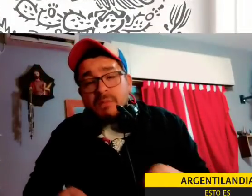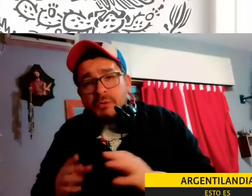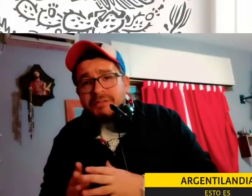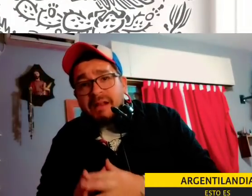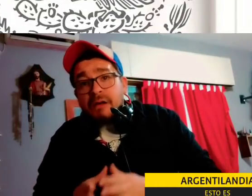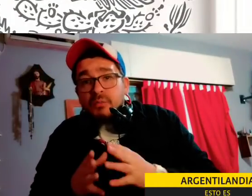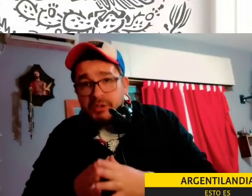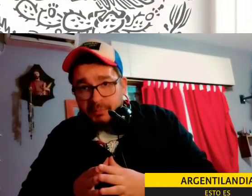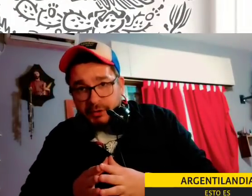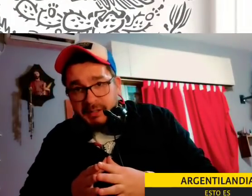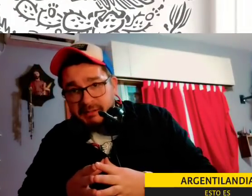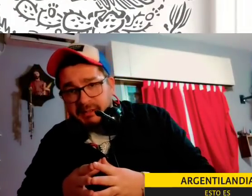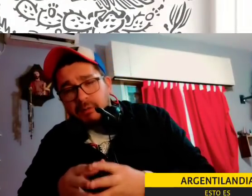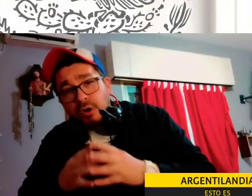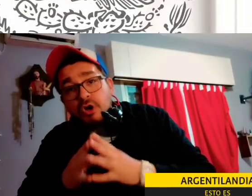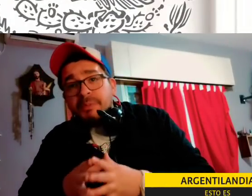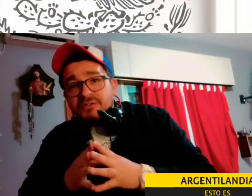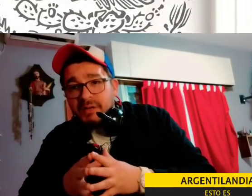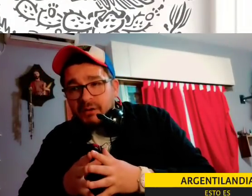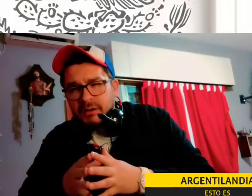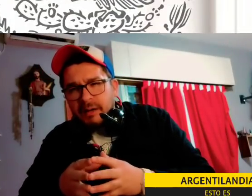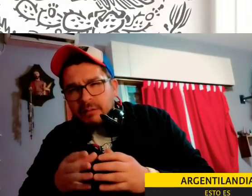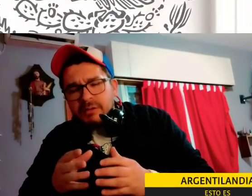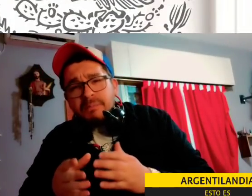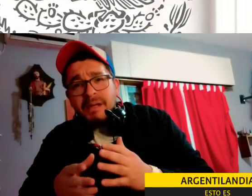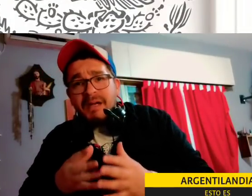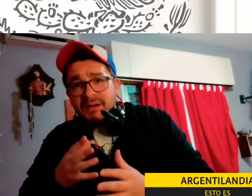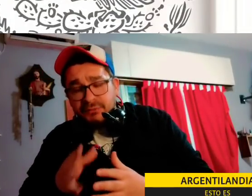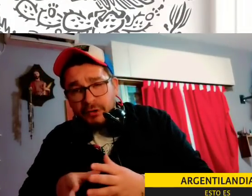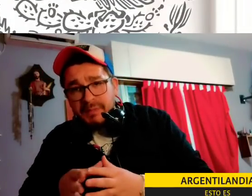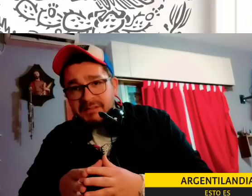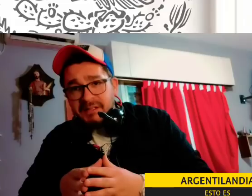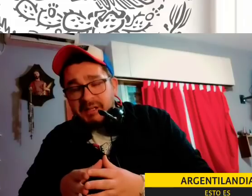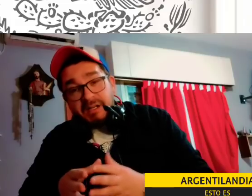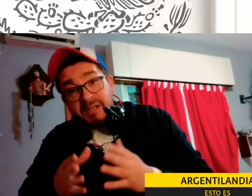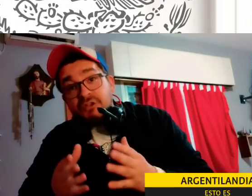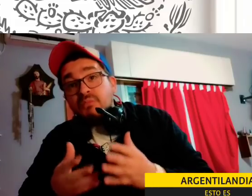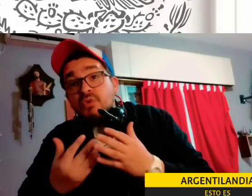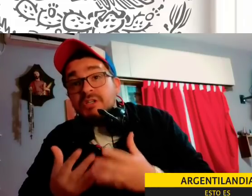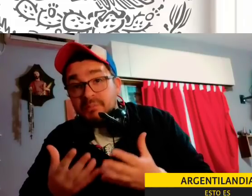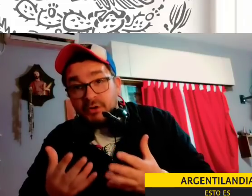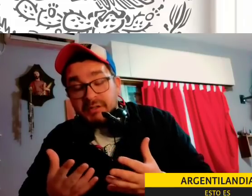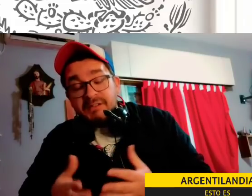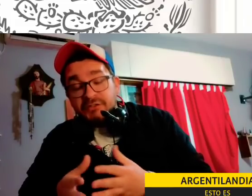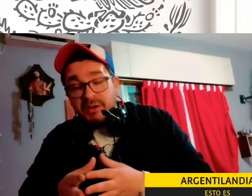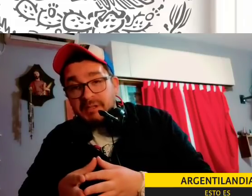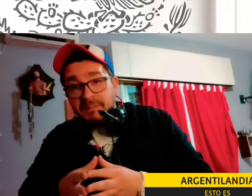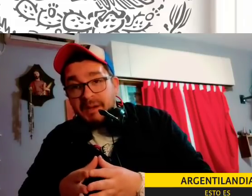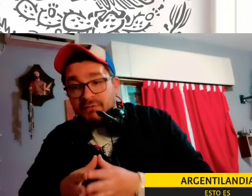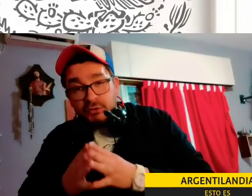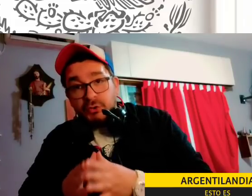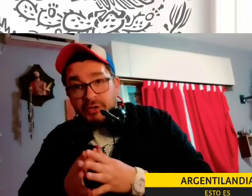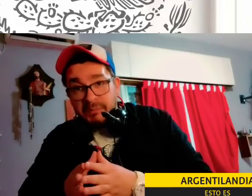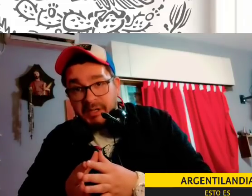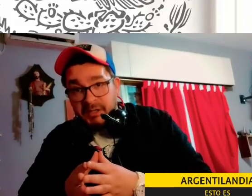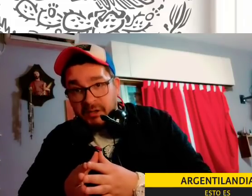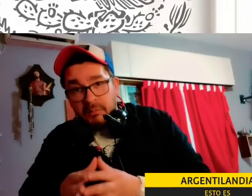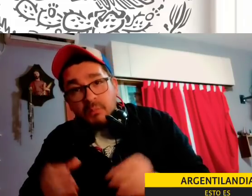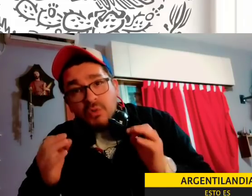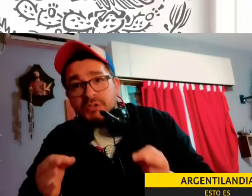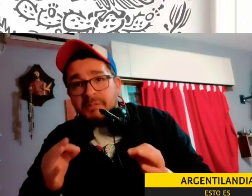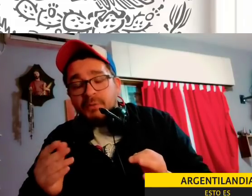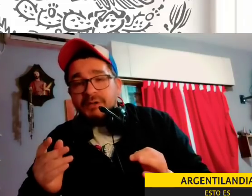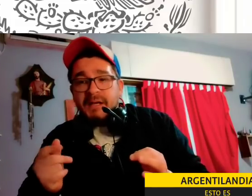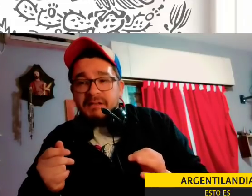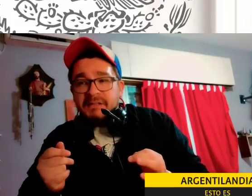Hola, gente, con Antonio. Hoy vamos a hablar de algo muy importante. López Obrador habló de varias reformas que son muy importantes, obviamente, para el futuro de